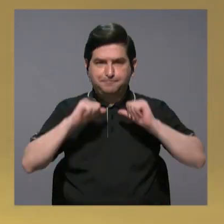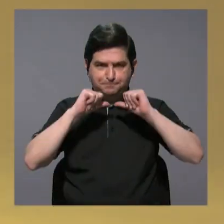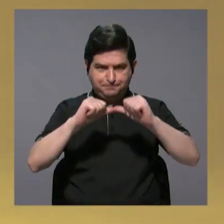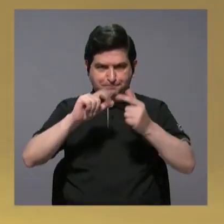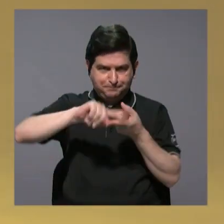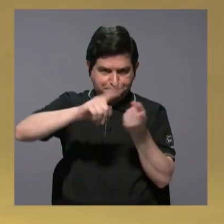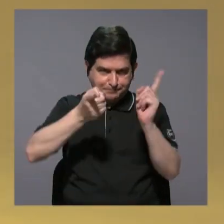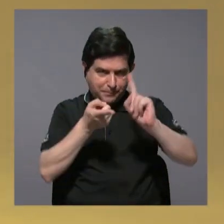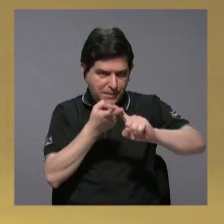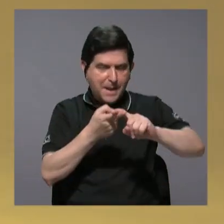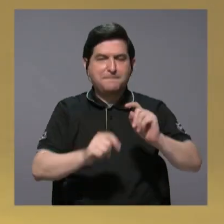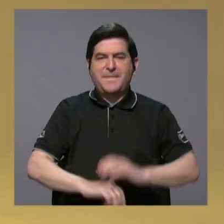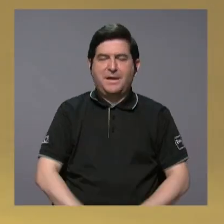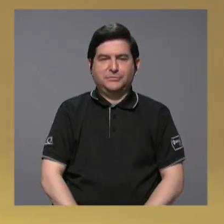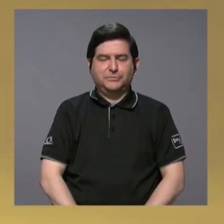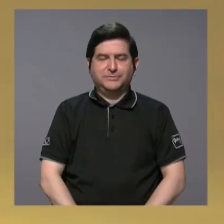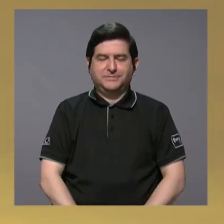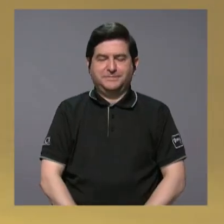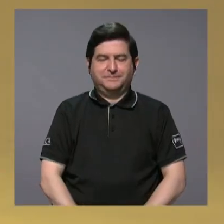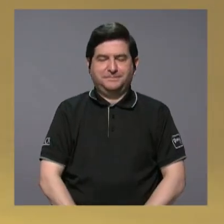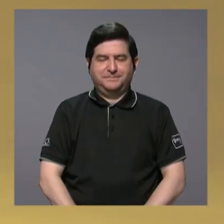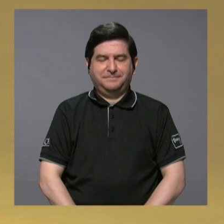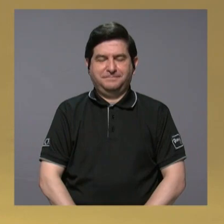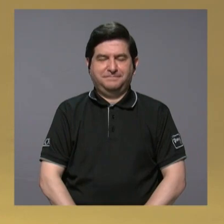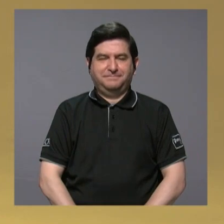Continuamos, amigas y amigos,